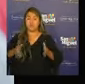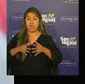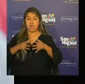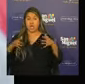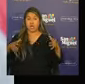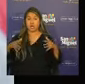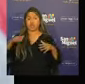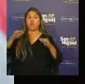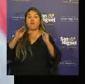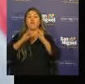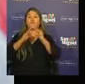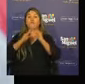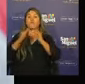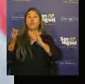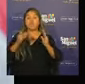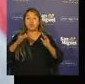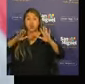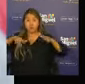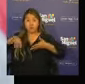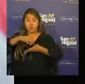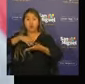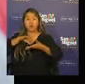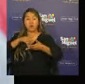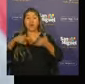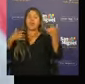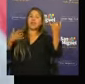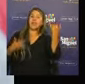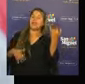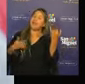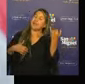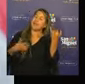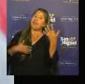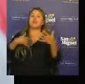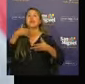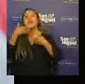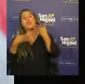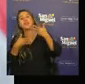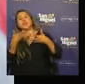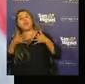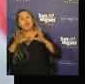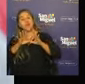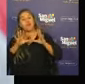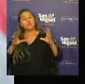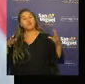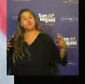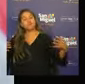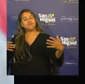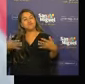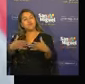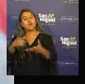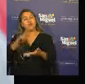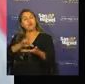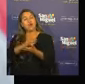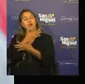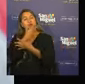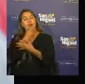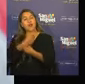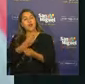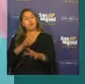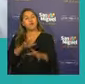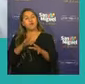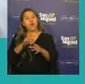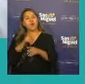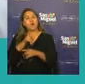vecinas y vecinos de la misma comuna que con una guitarra se ponen a cantar, y creamos un espacio hermoso, hermoso